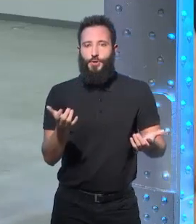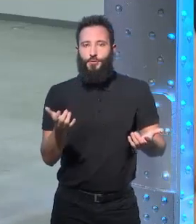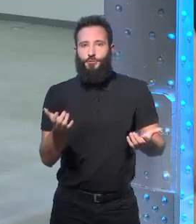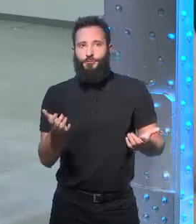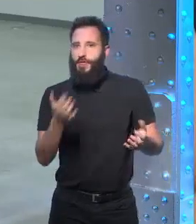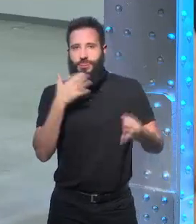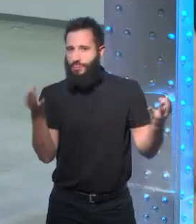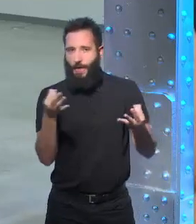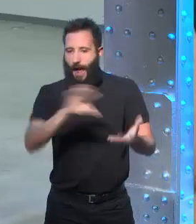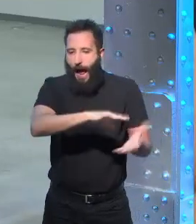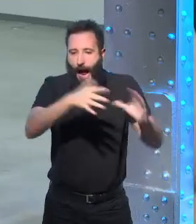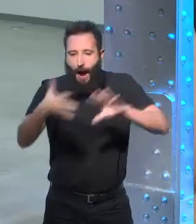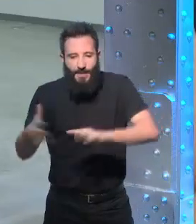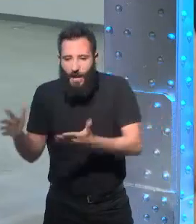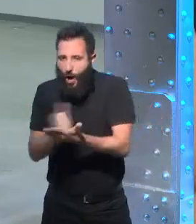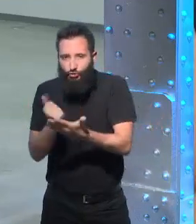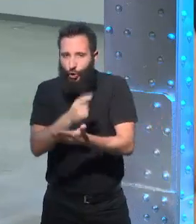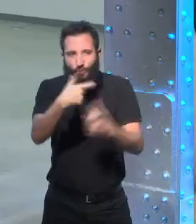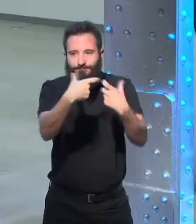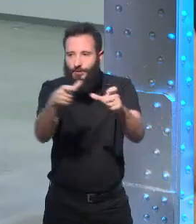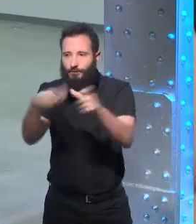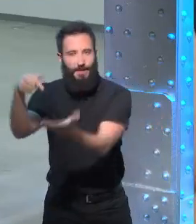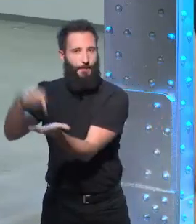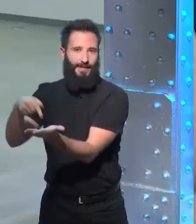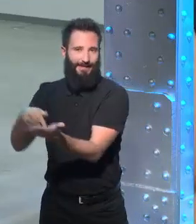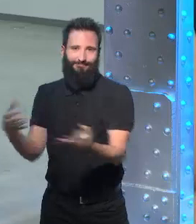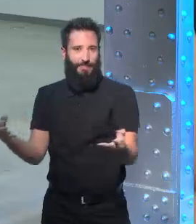Tiene que saber aplicarlo a lo que demanda ese sector.